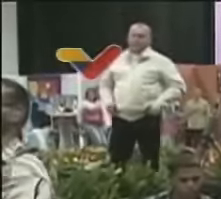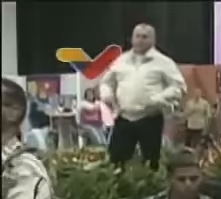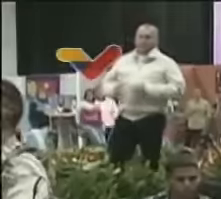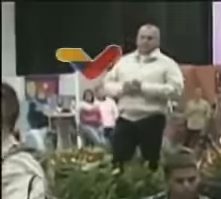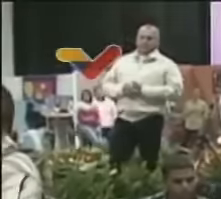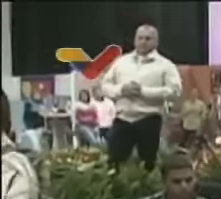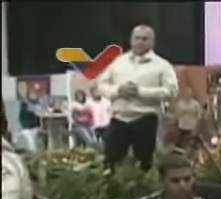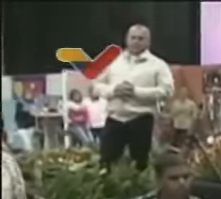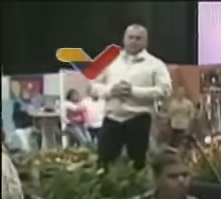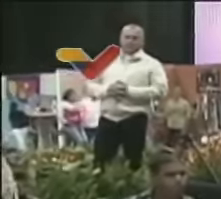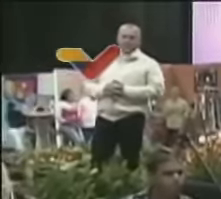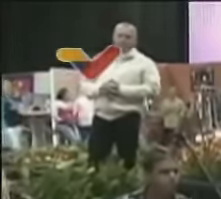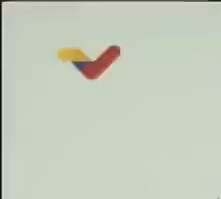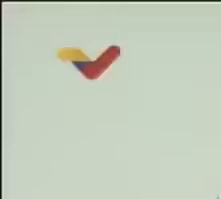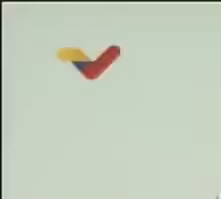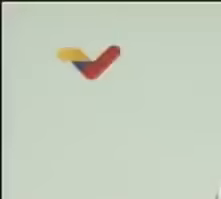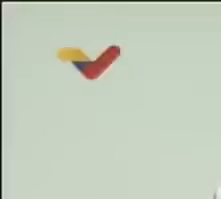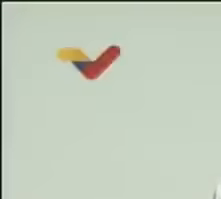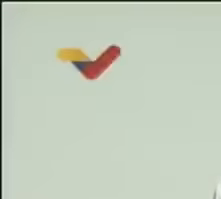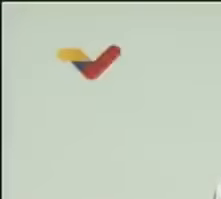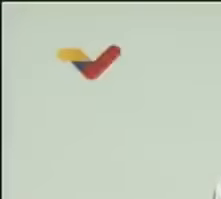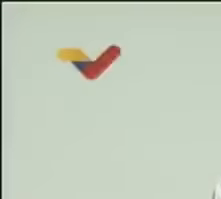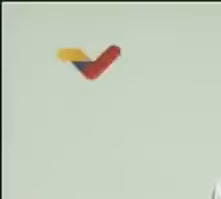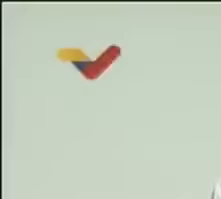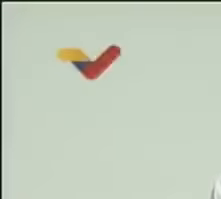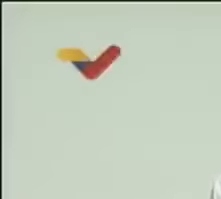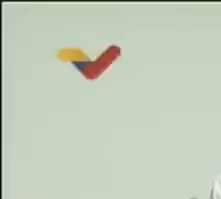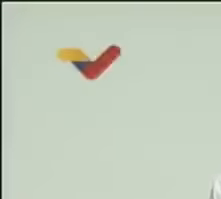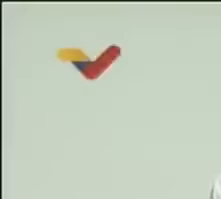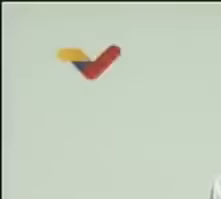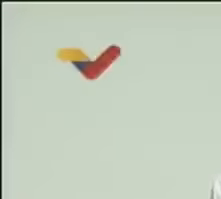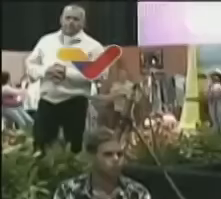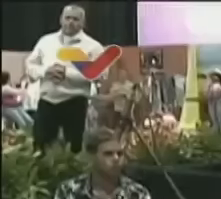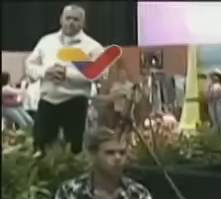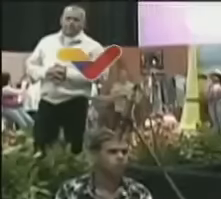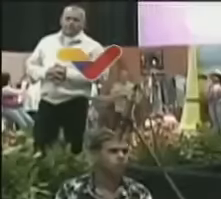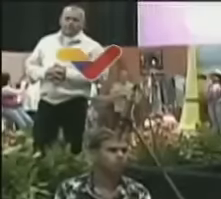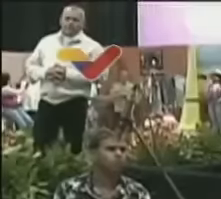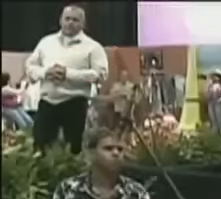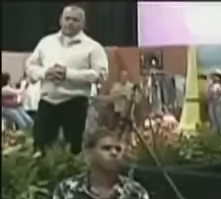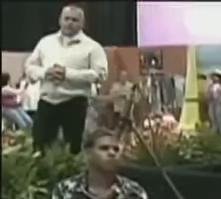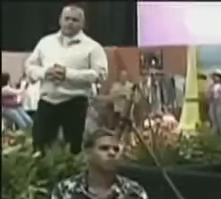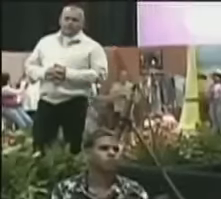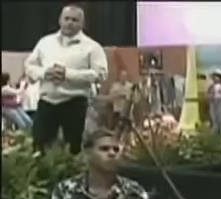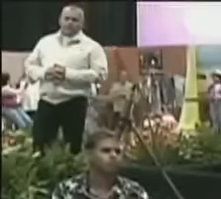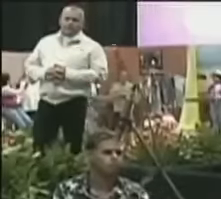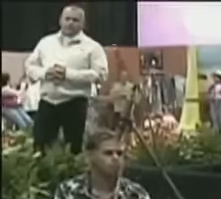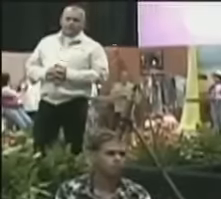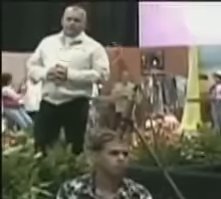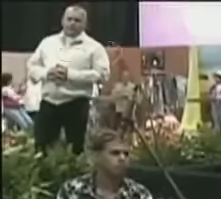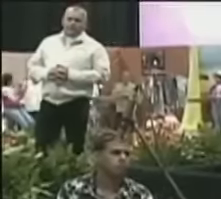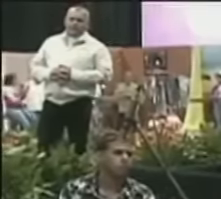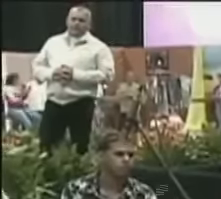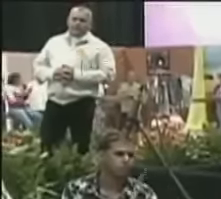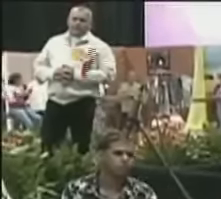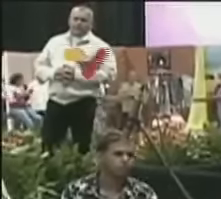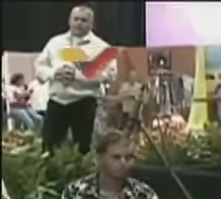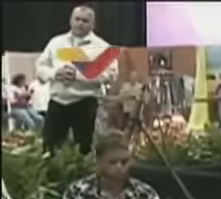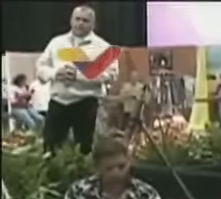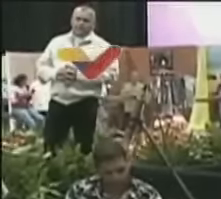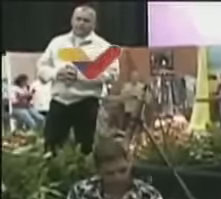Chacaíto, en Sabana Grande. Pero primeramente venezolano. Nos sentimos tan orgullosos de nuestra mamá, al igual que nuestra